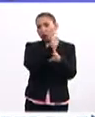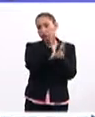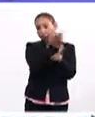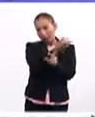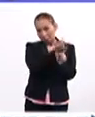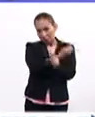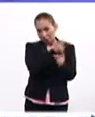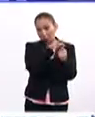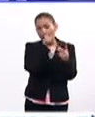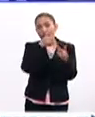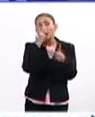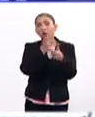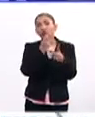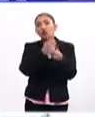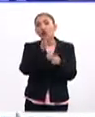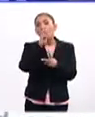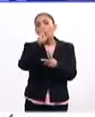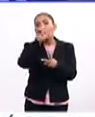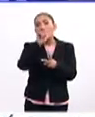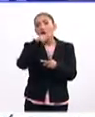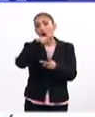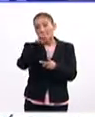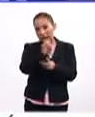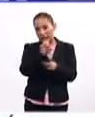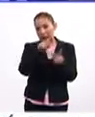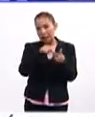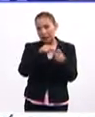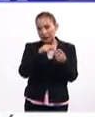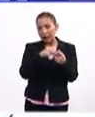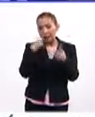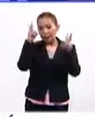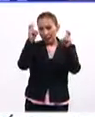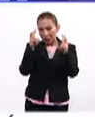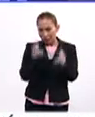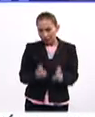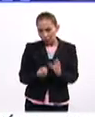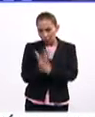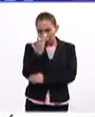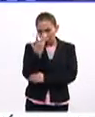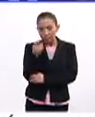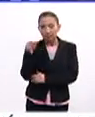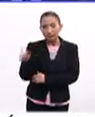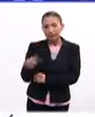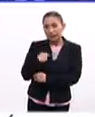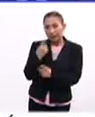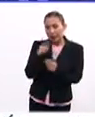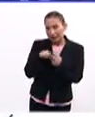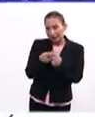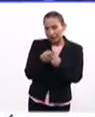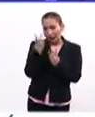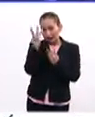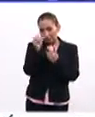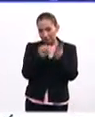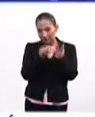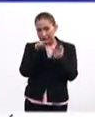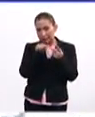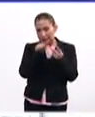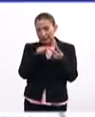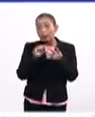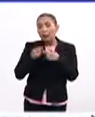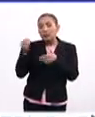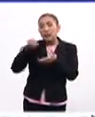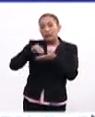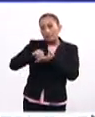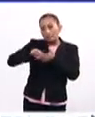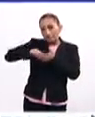Y pues con el inicio de este trimestre, pues vamos a implementar,